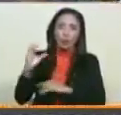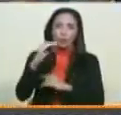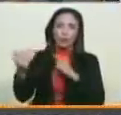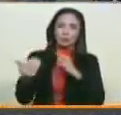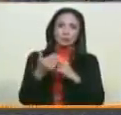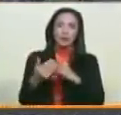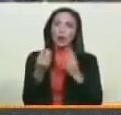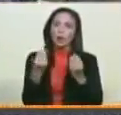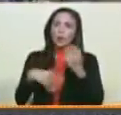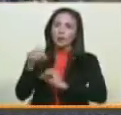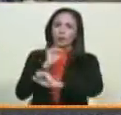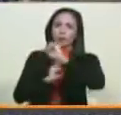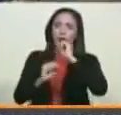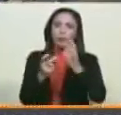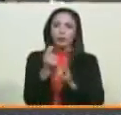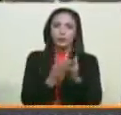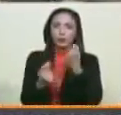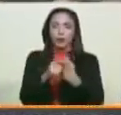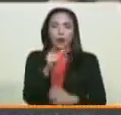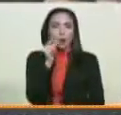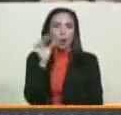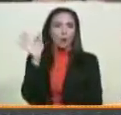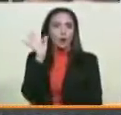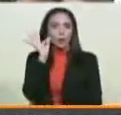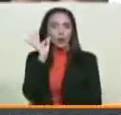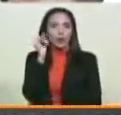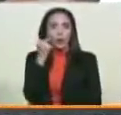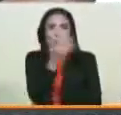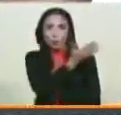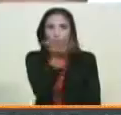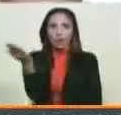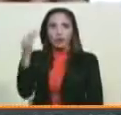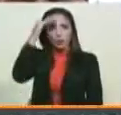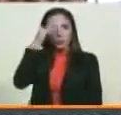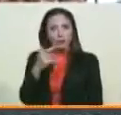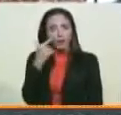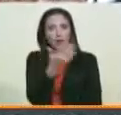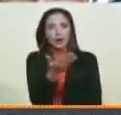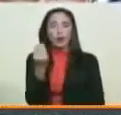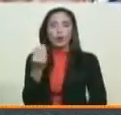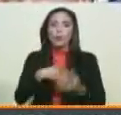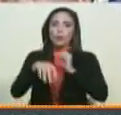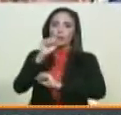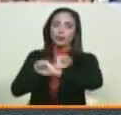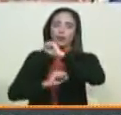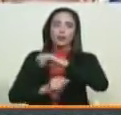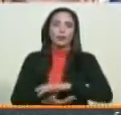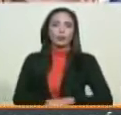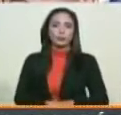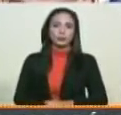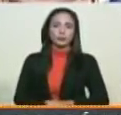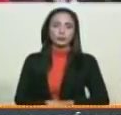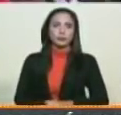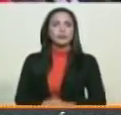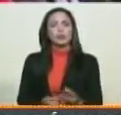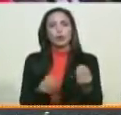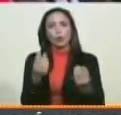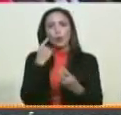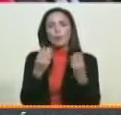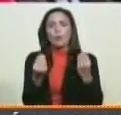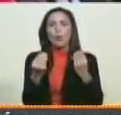combatir ustedes, hombres y mujeres de armas, cómo combatir el contrabando de extracción que por